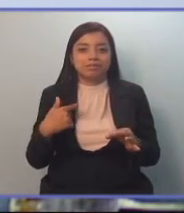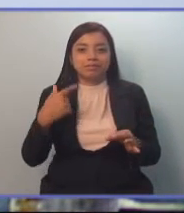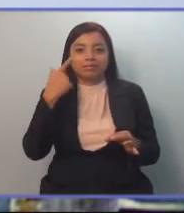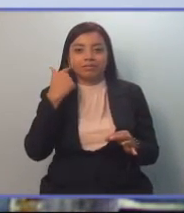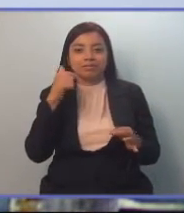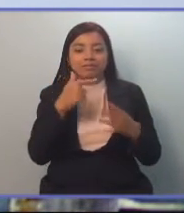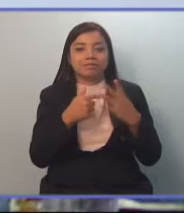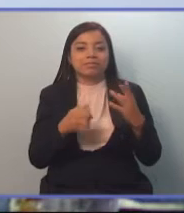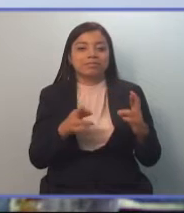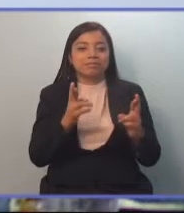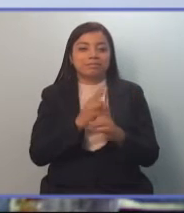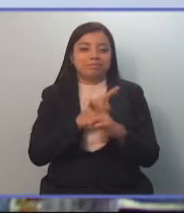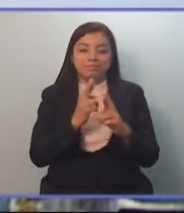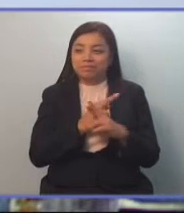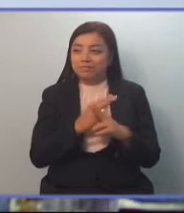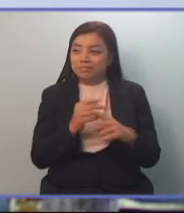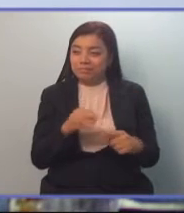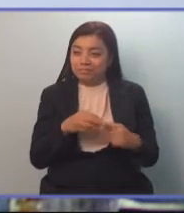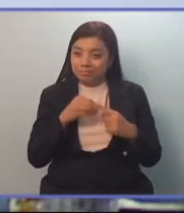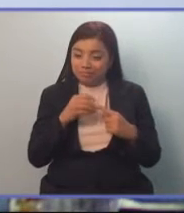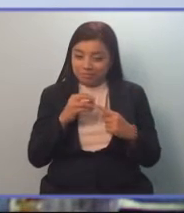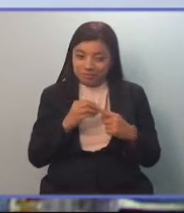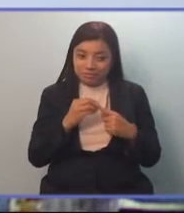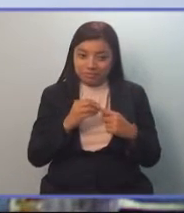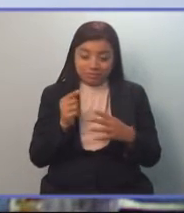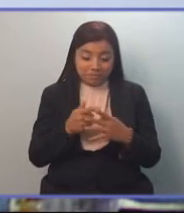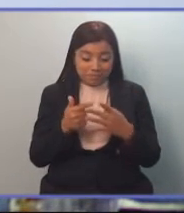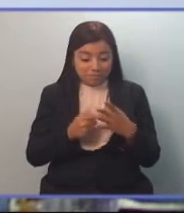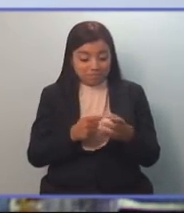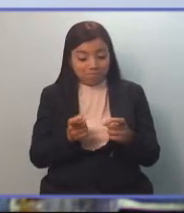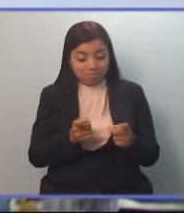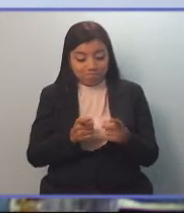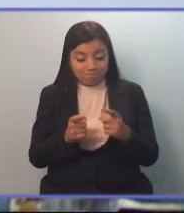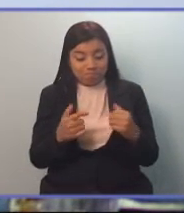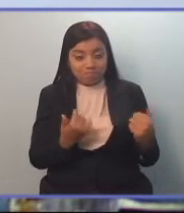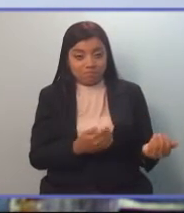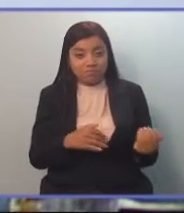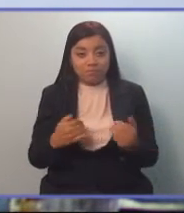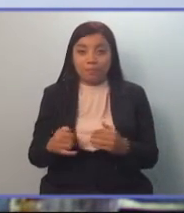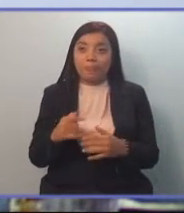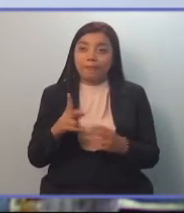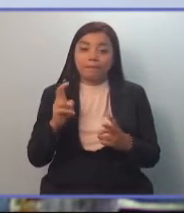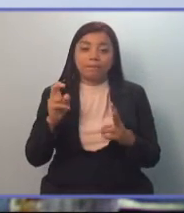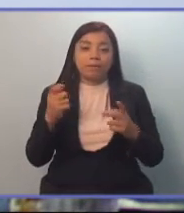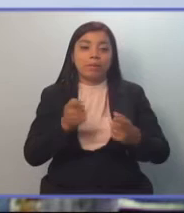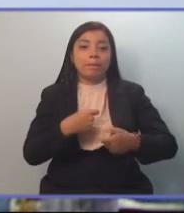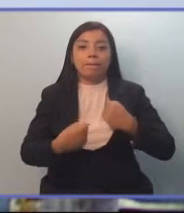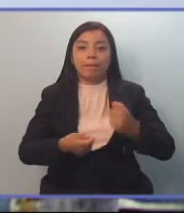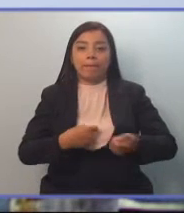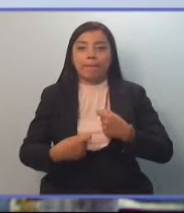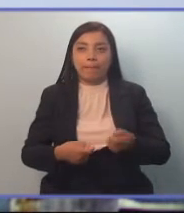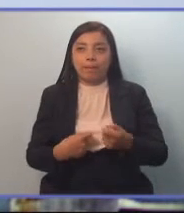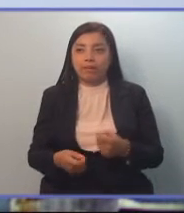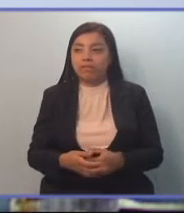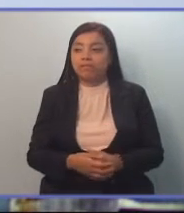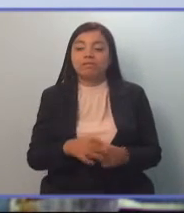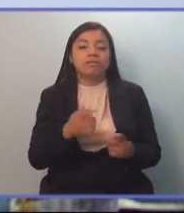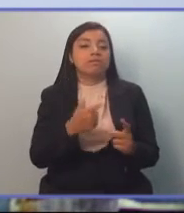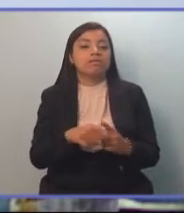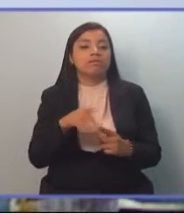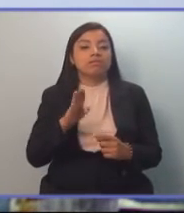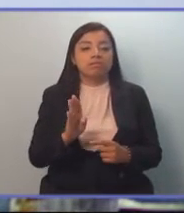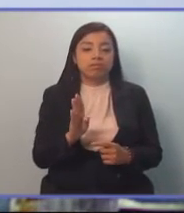Reformas a la Ley Especial de Regulación y Control de las Actividades Relativas a la Pirotecnia. B.